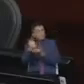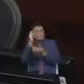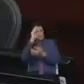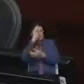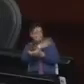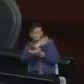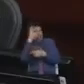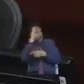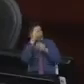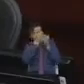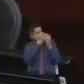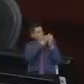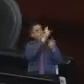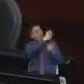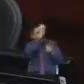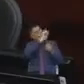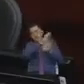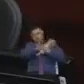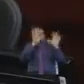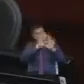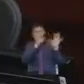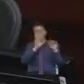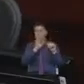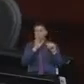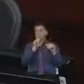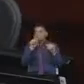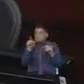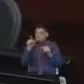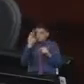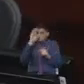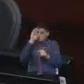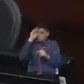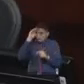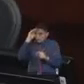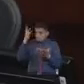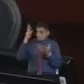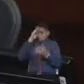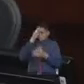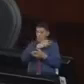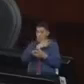de Colombia. Gracias a esos soldados y policías hoy tenemos...